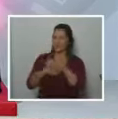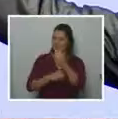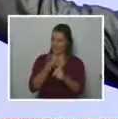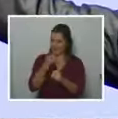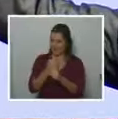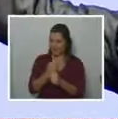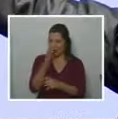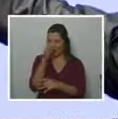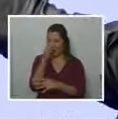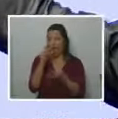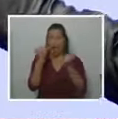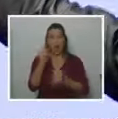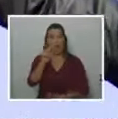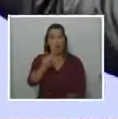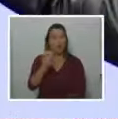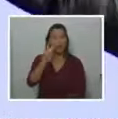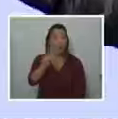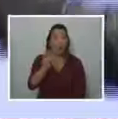de